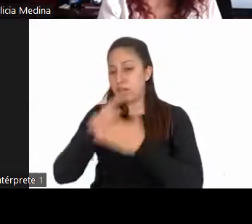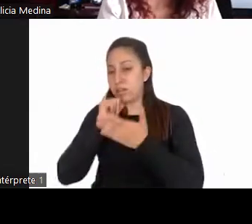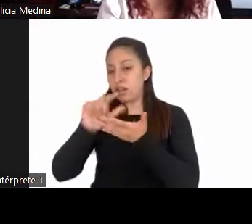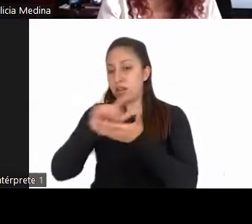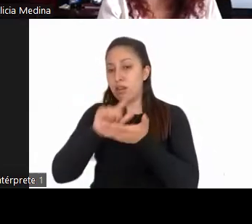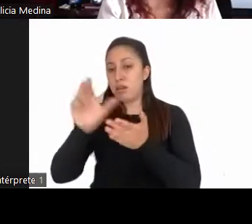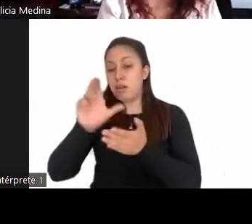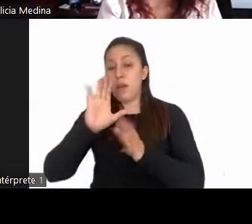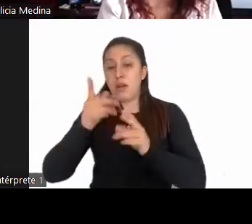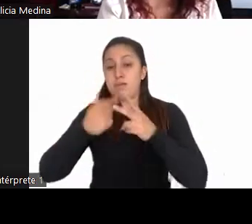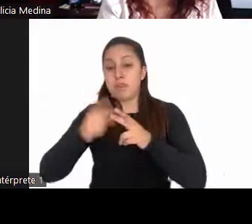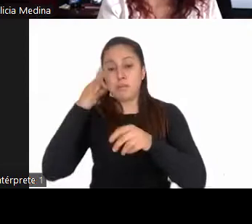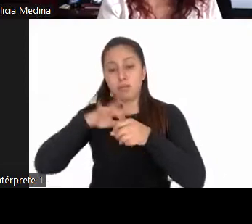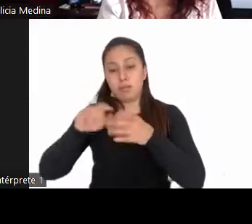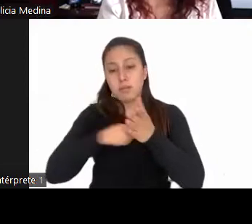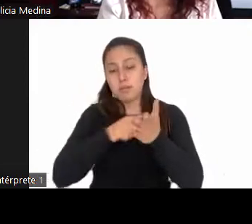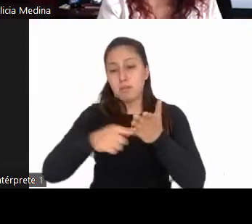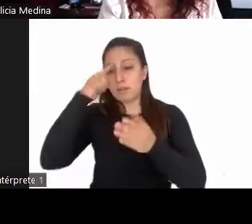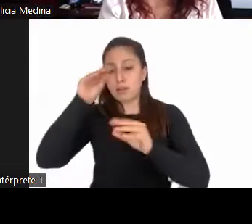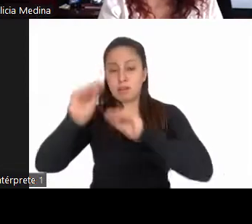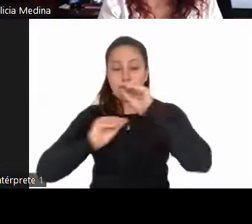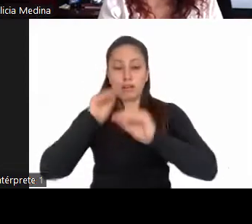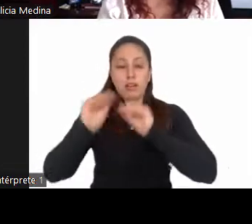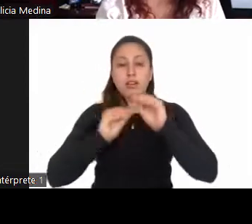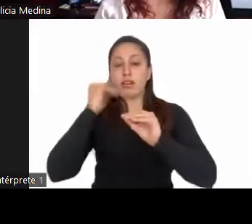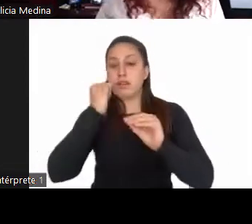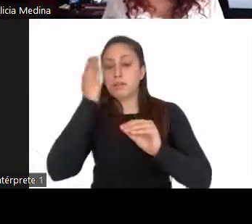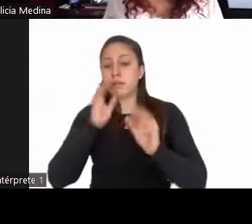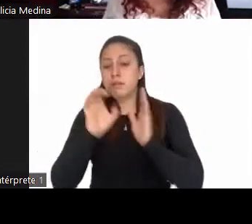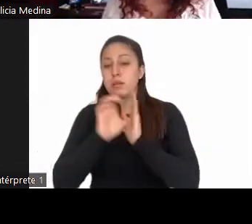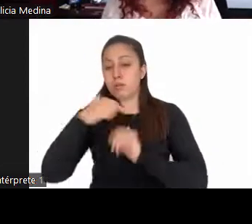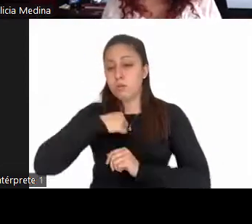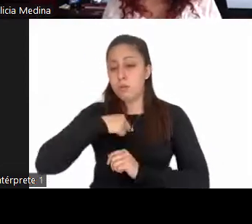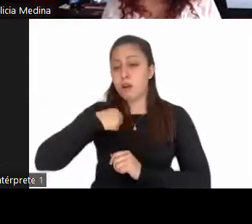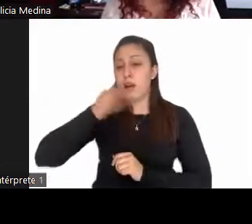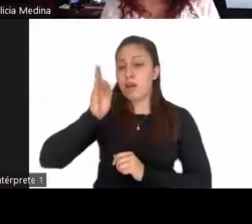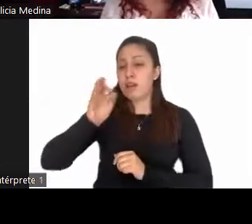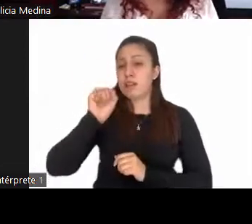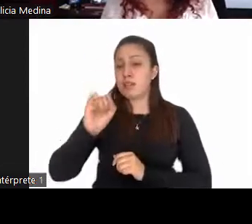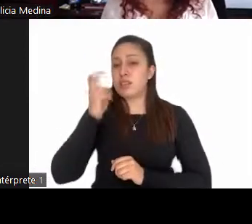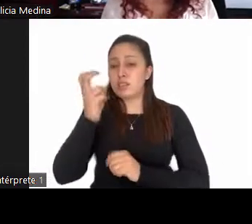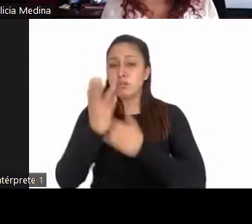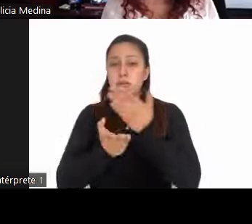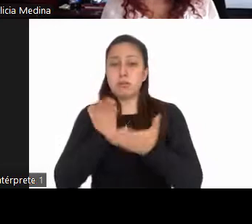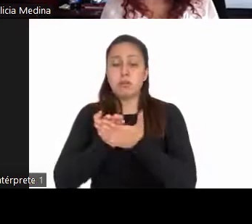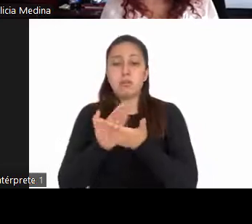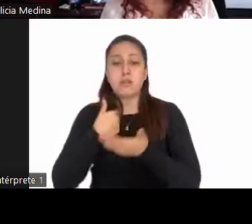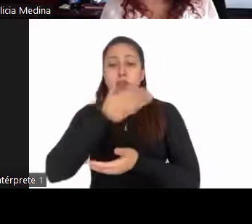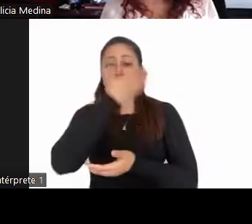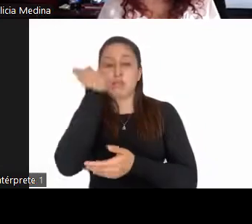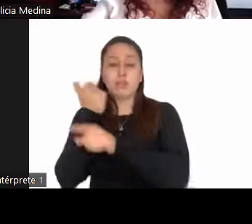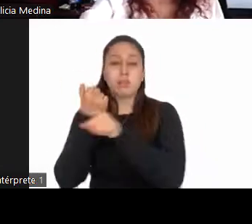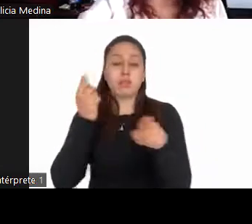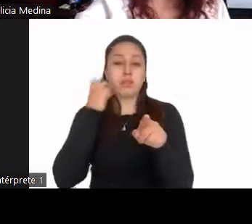la propaganda. Por lo tanto, en mi caso yo acepto y veo con buenos ojos la propuesta. No sé si mis compañeras o